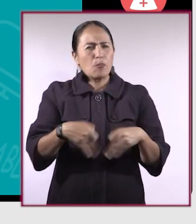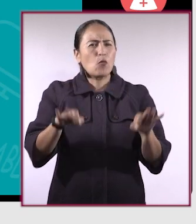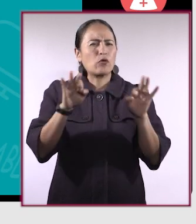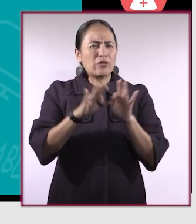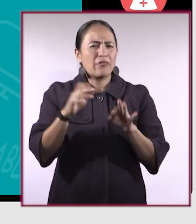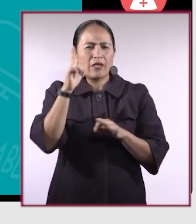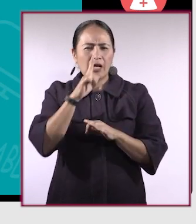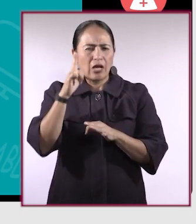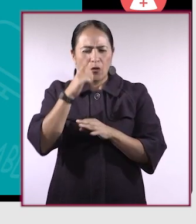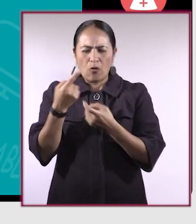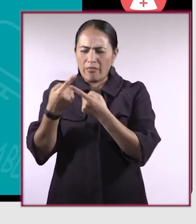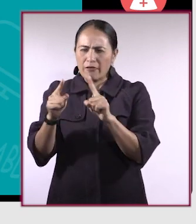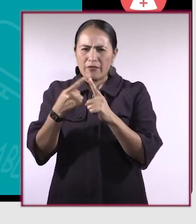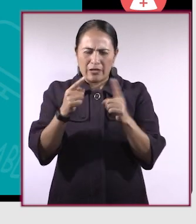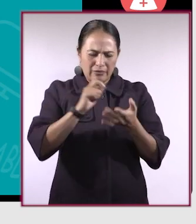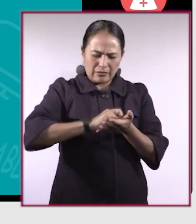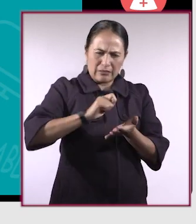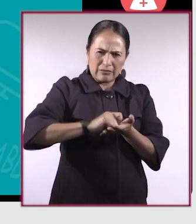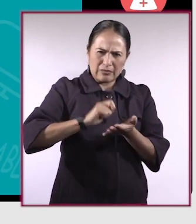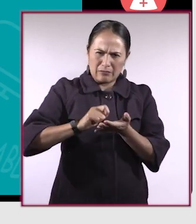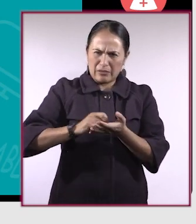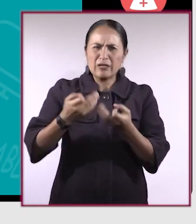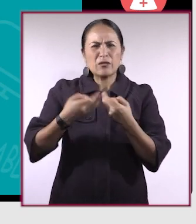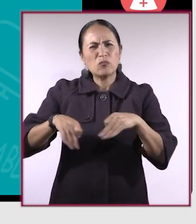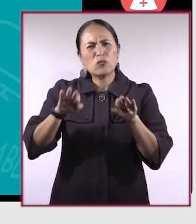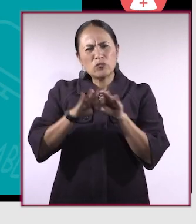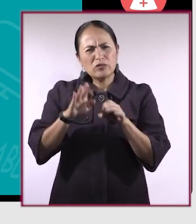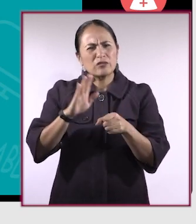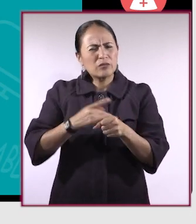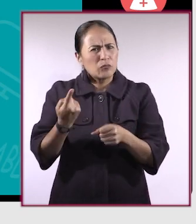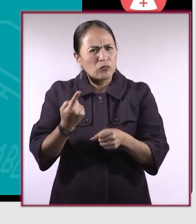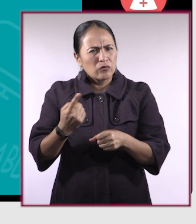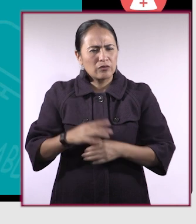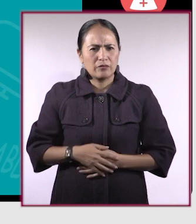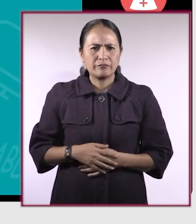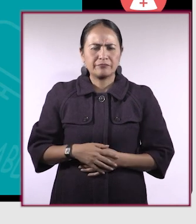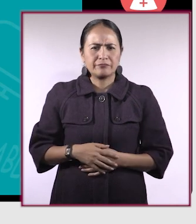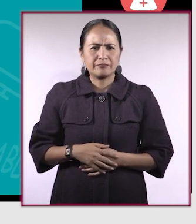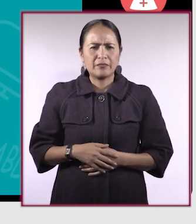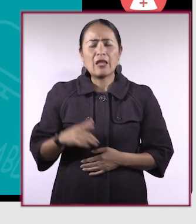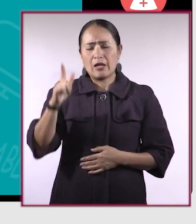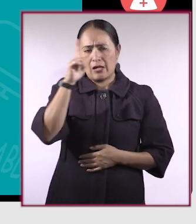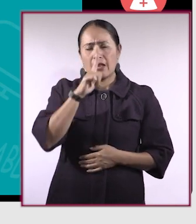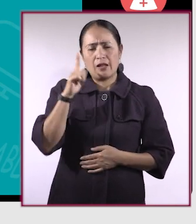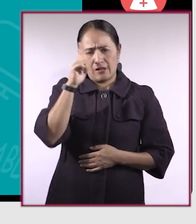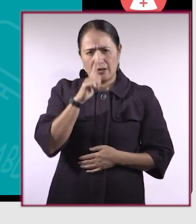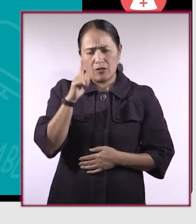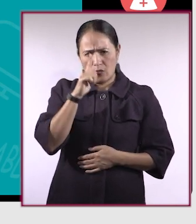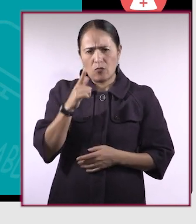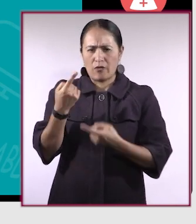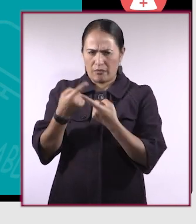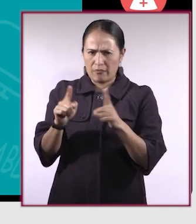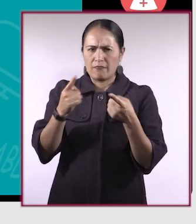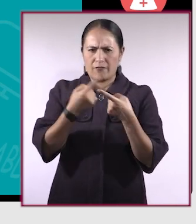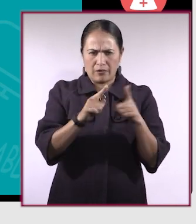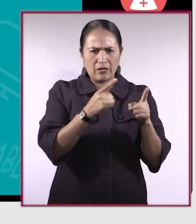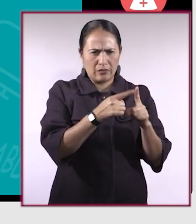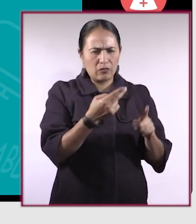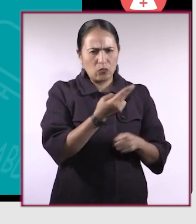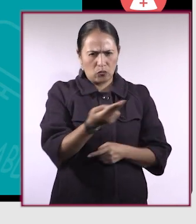importante escribir en varias lenguas. La lengua tiene, como seguramente